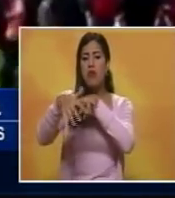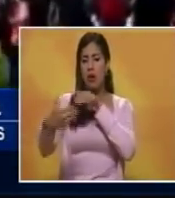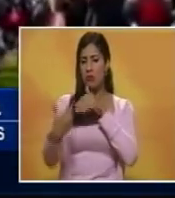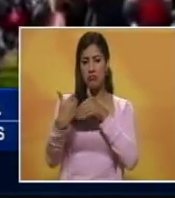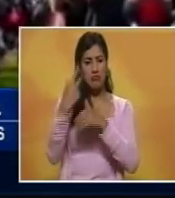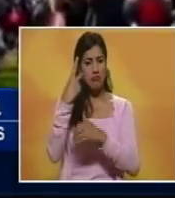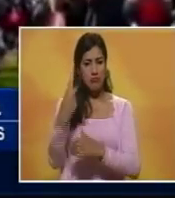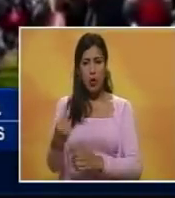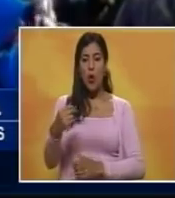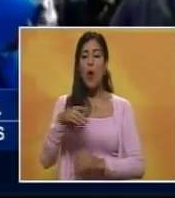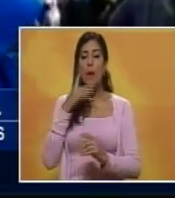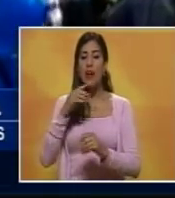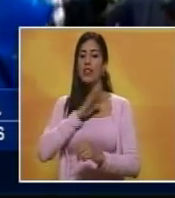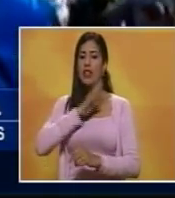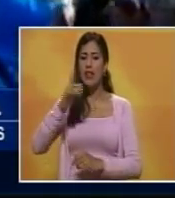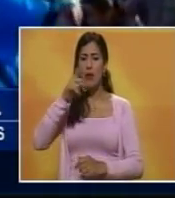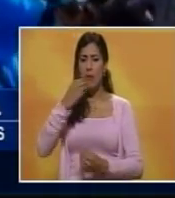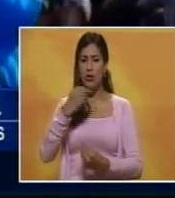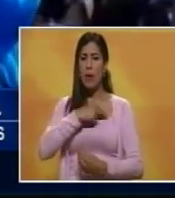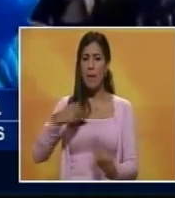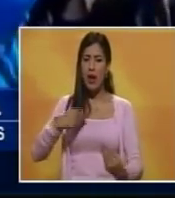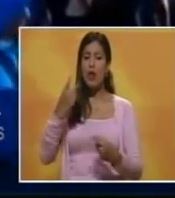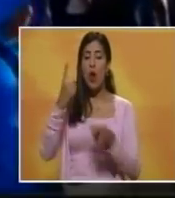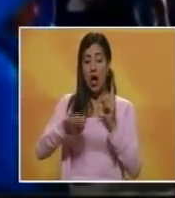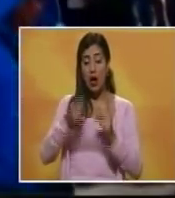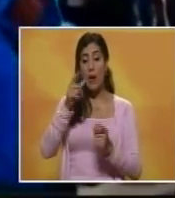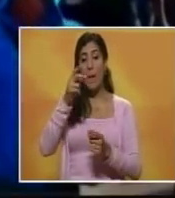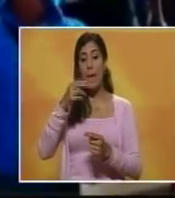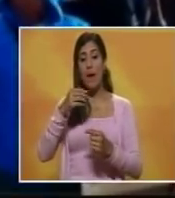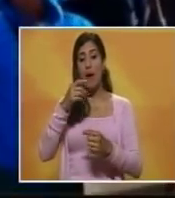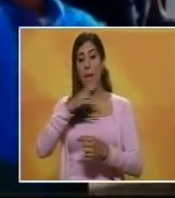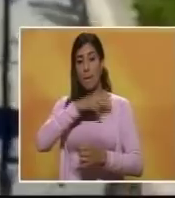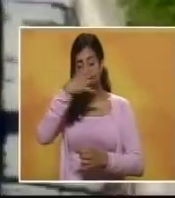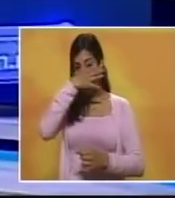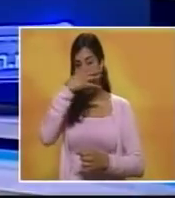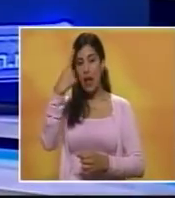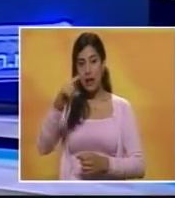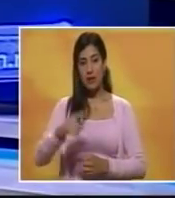su juicio están compuestas de combatientes muy duros, entre ellos pandilleros.